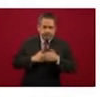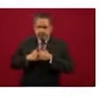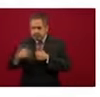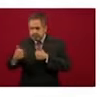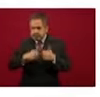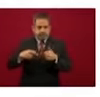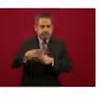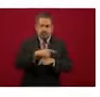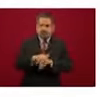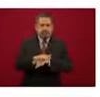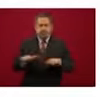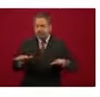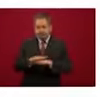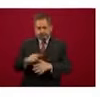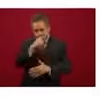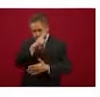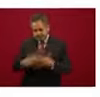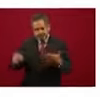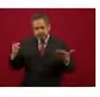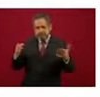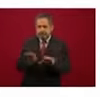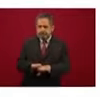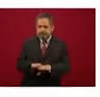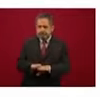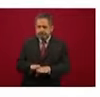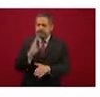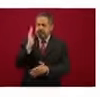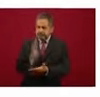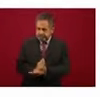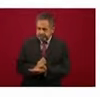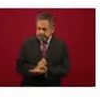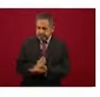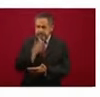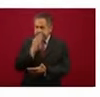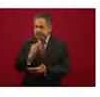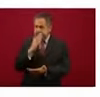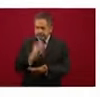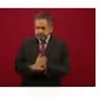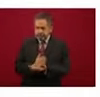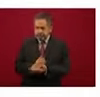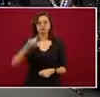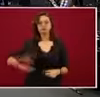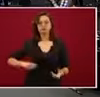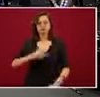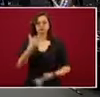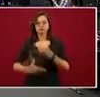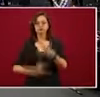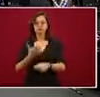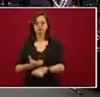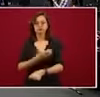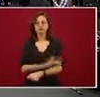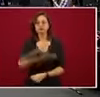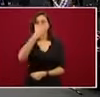mantener al número de nuevas infecciones en un nivel que pueda manejar el sistema de salud para el martes méxico tenía 367 casos